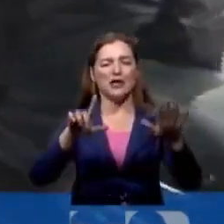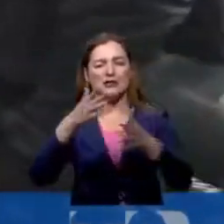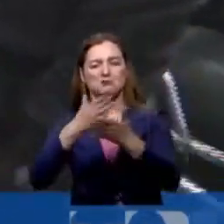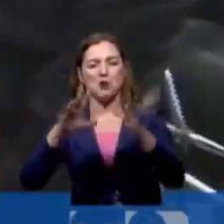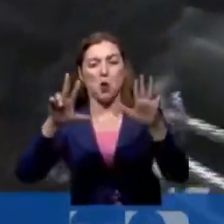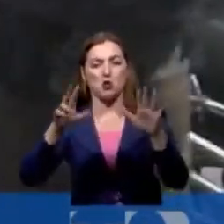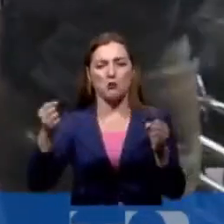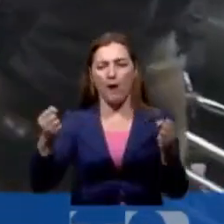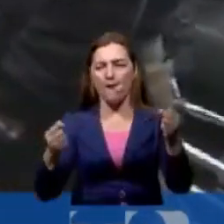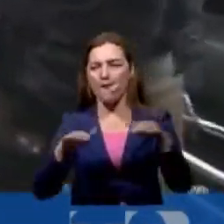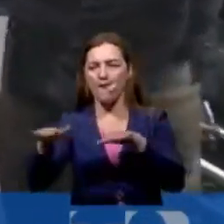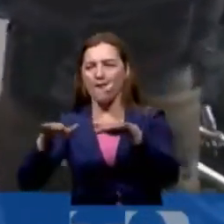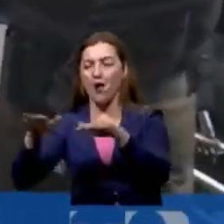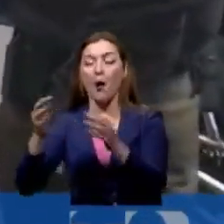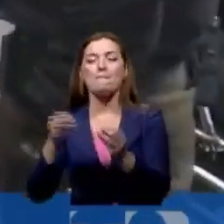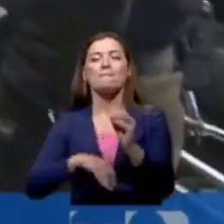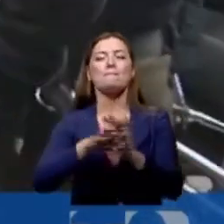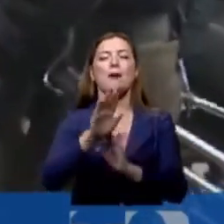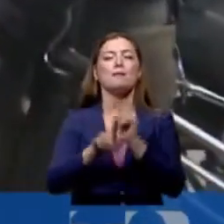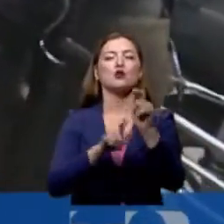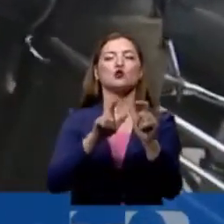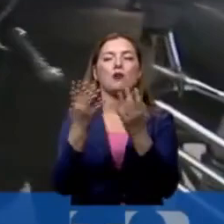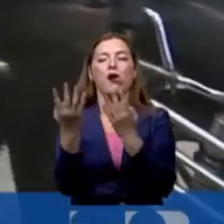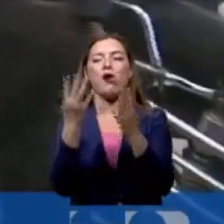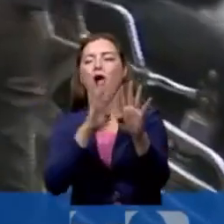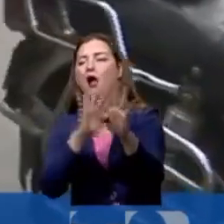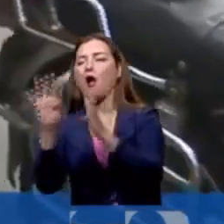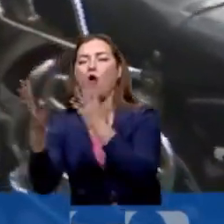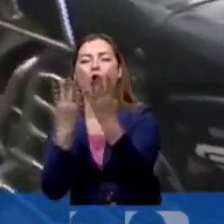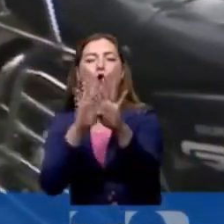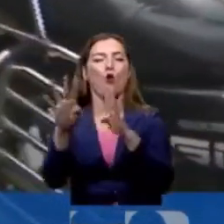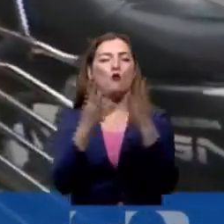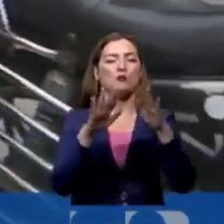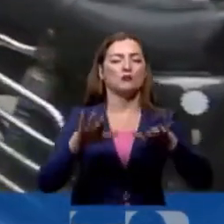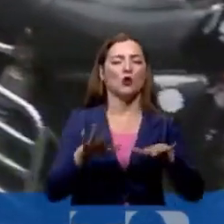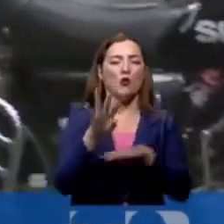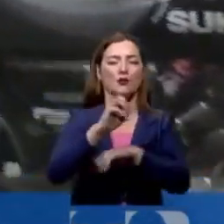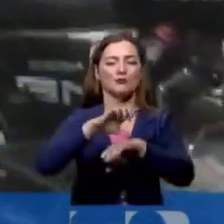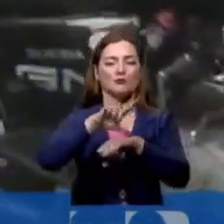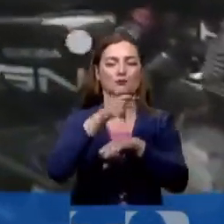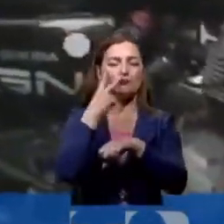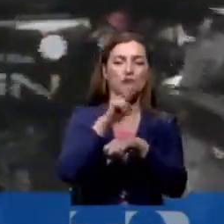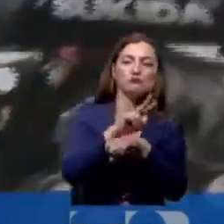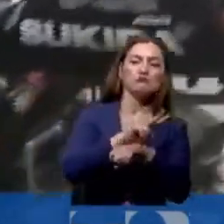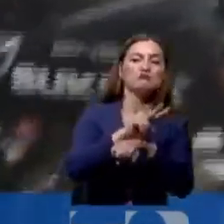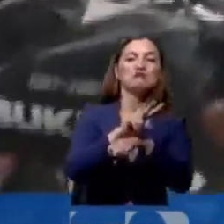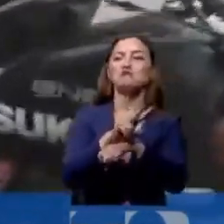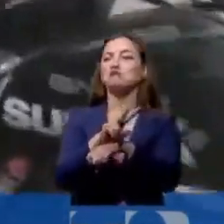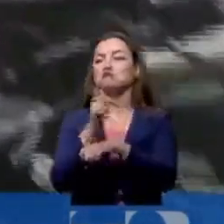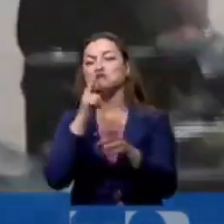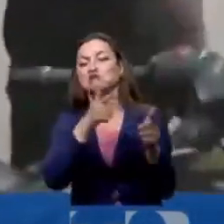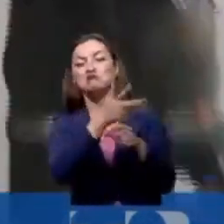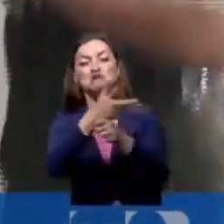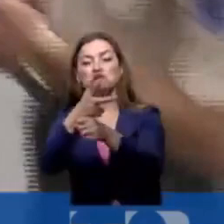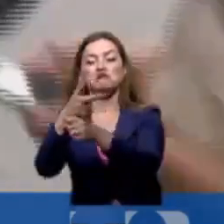asimismo de afluencia de personas. Gracias, mayor. 40 minutos estamos aquí, chicas, haciendo este operativo de control